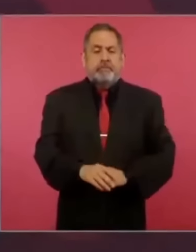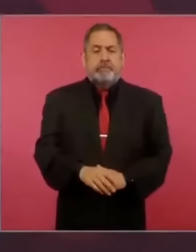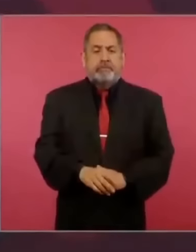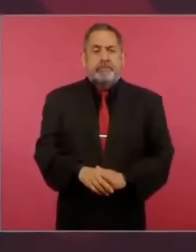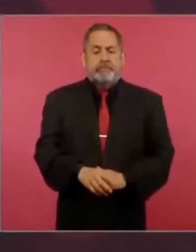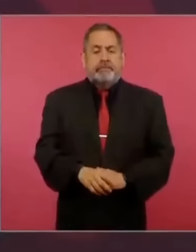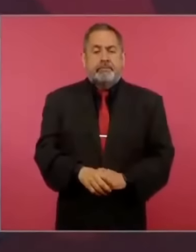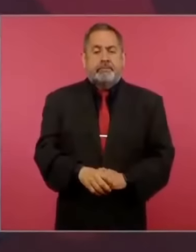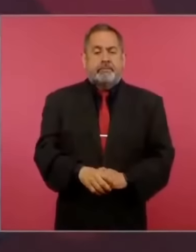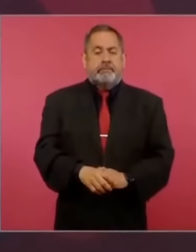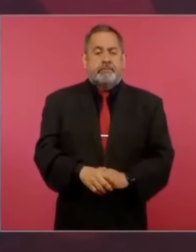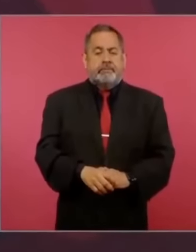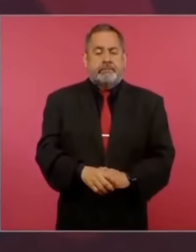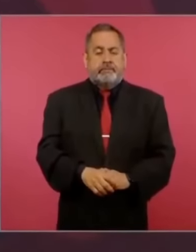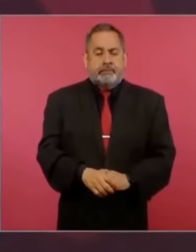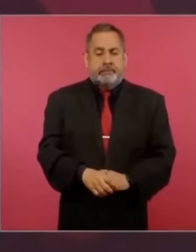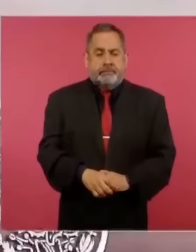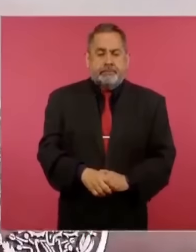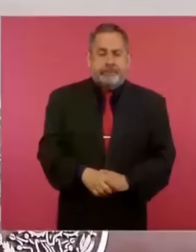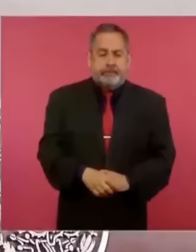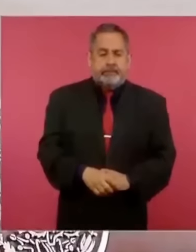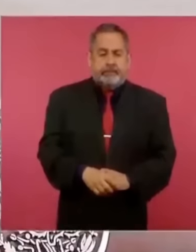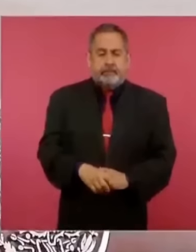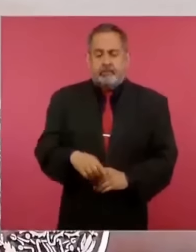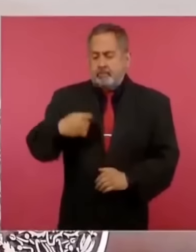Nosotros somos